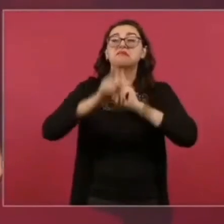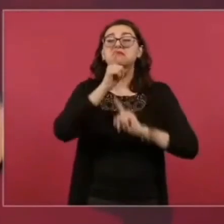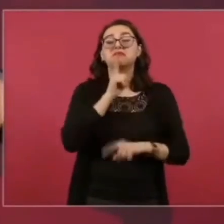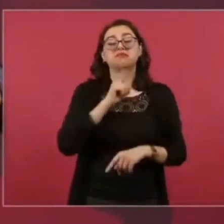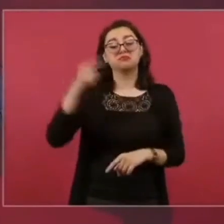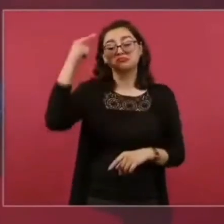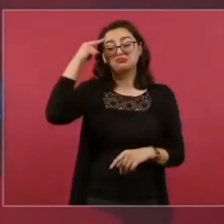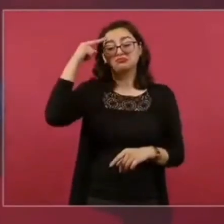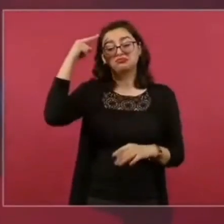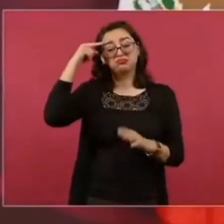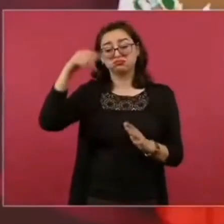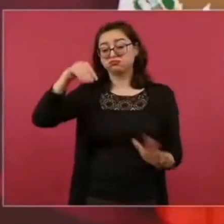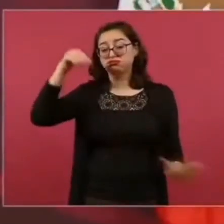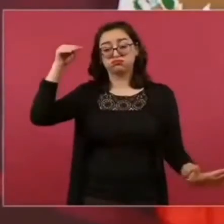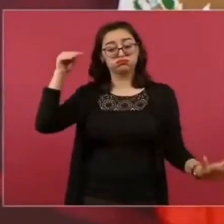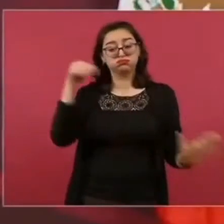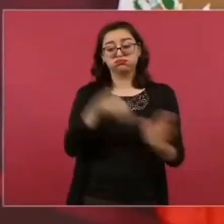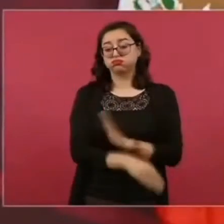Y llegaron a esto.